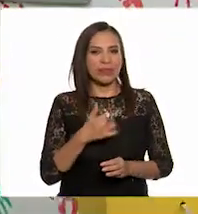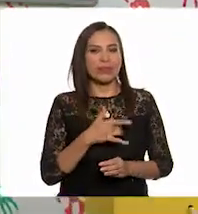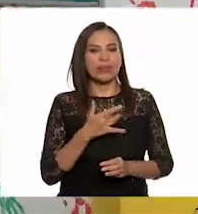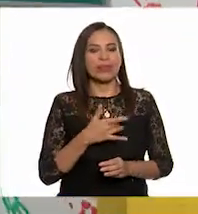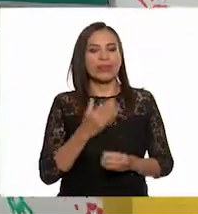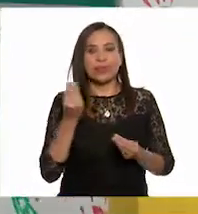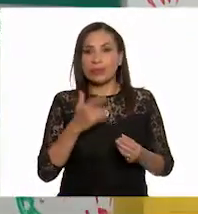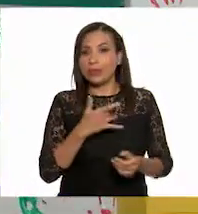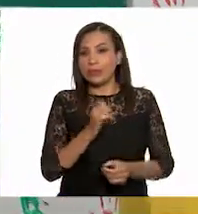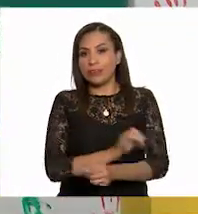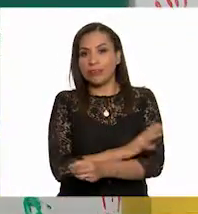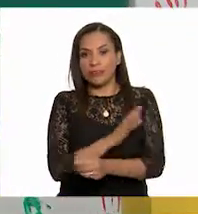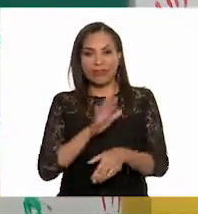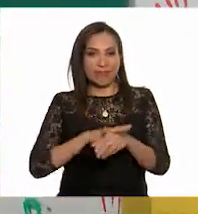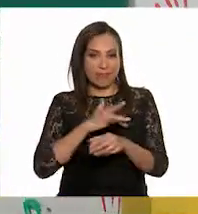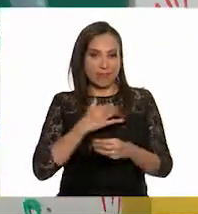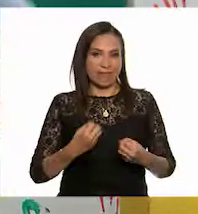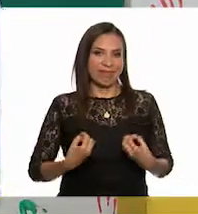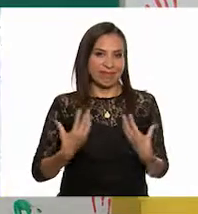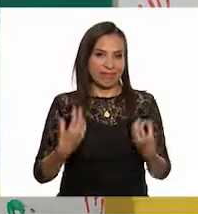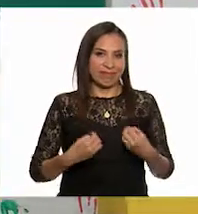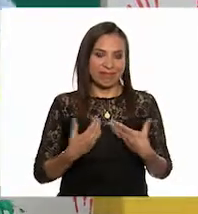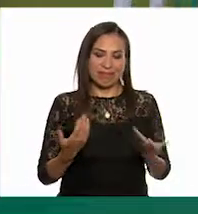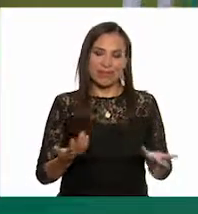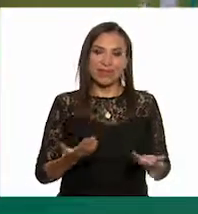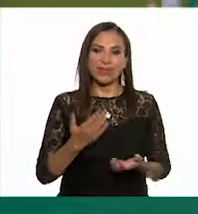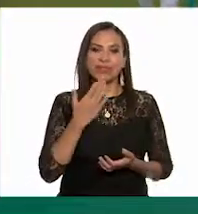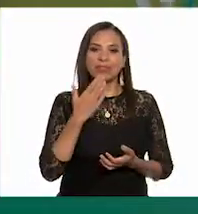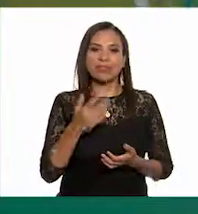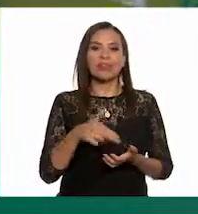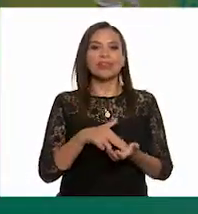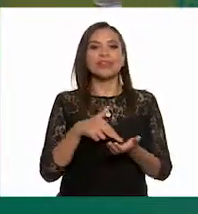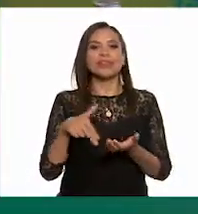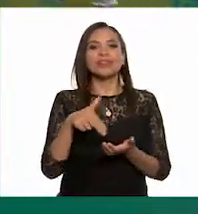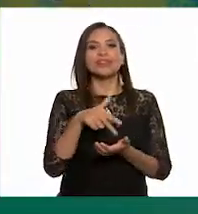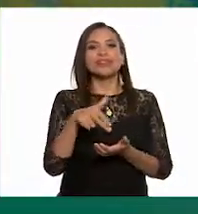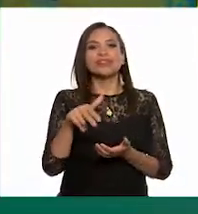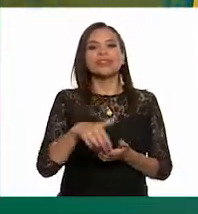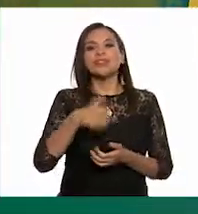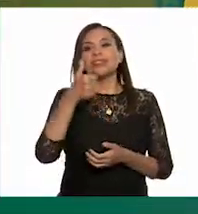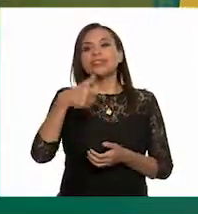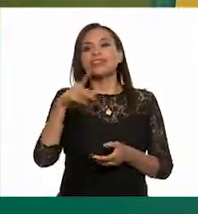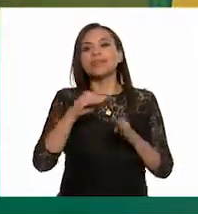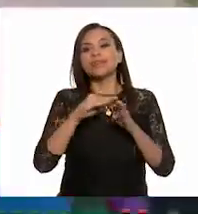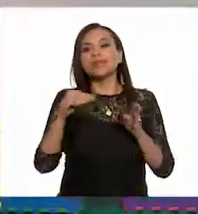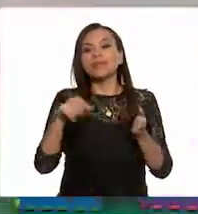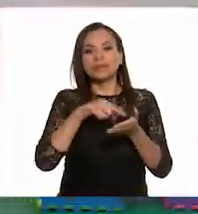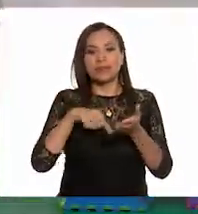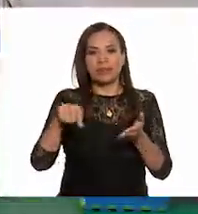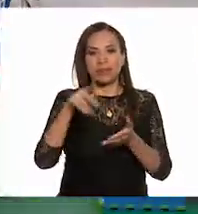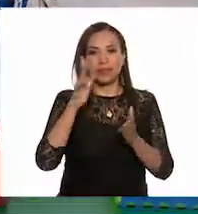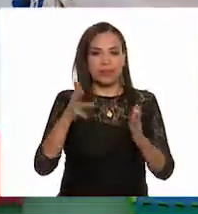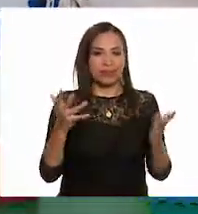con mucha energía y con más ánimo. ¡Energético, caminaré! 6 kilómetros a pie,